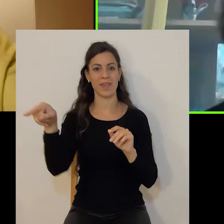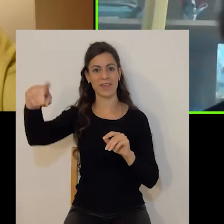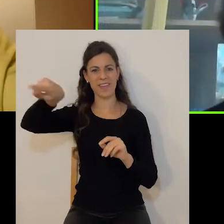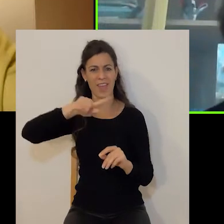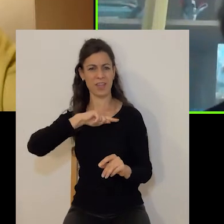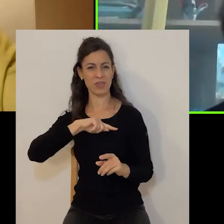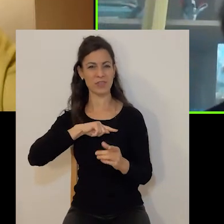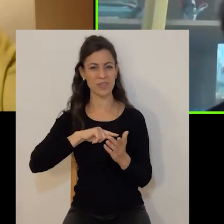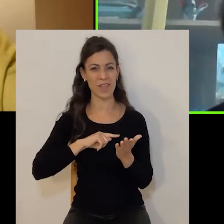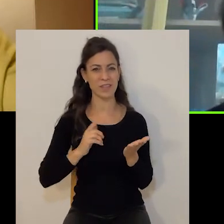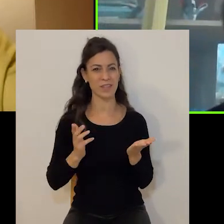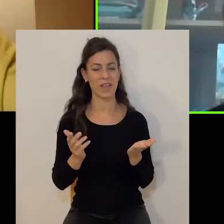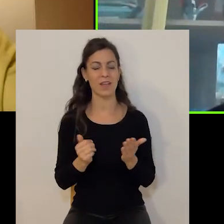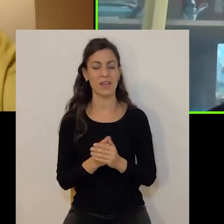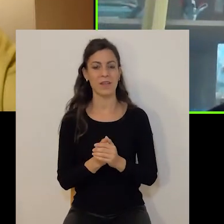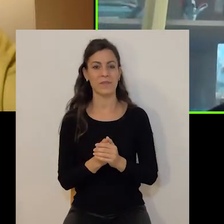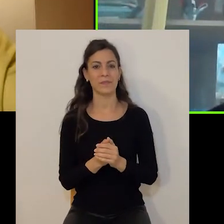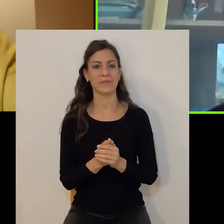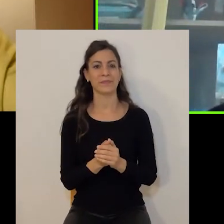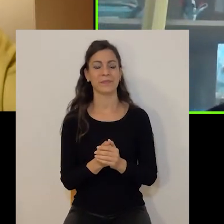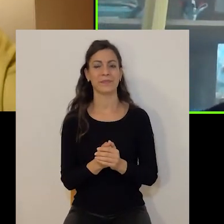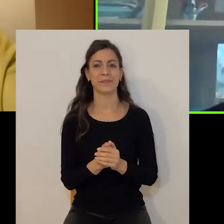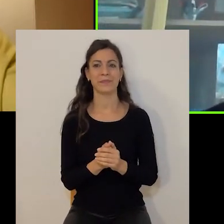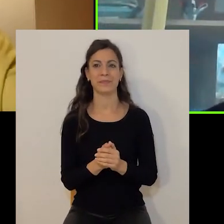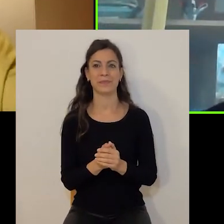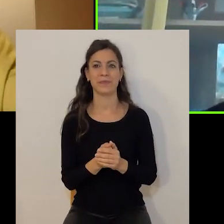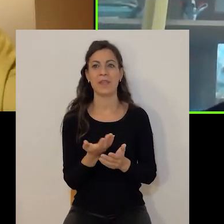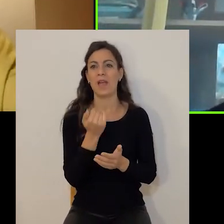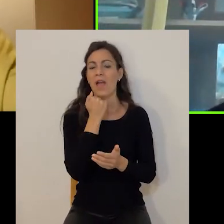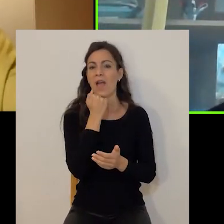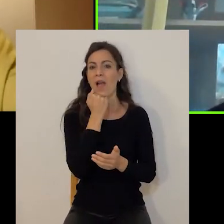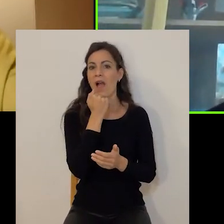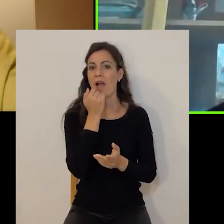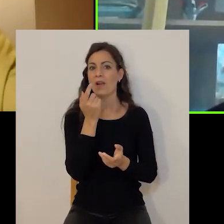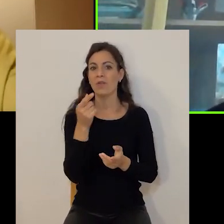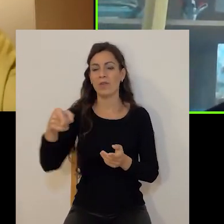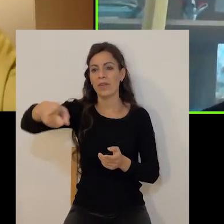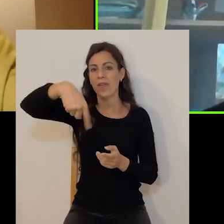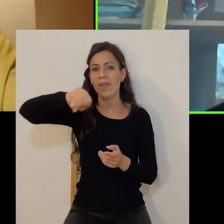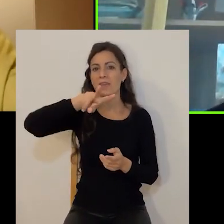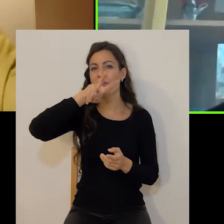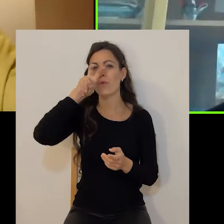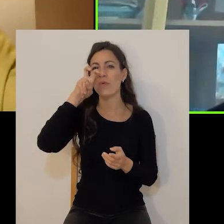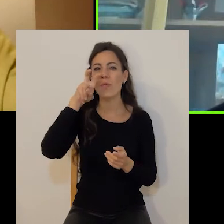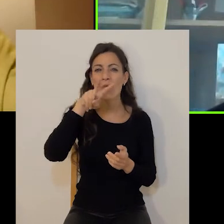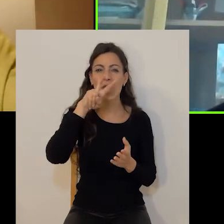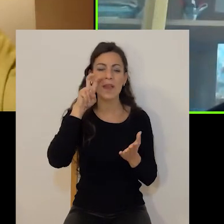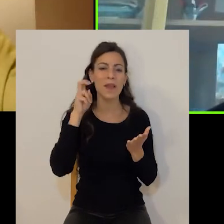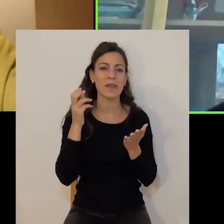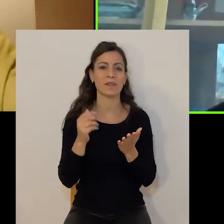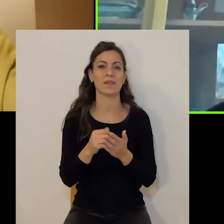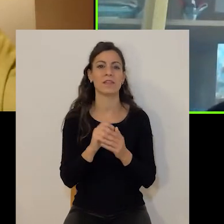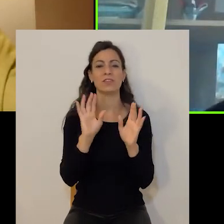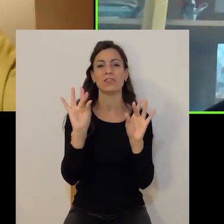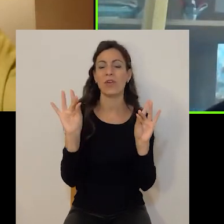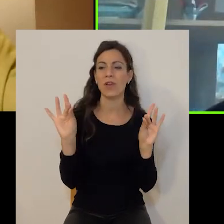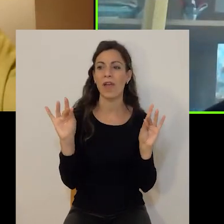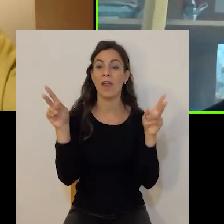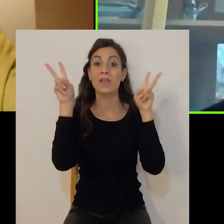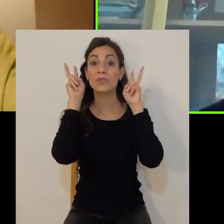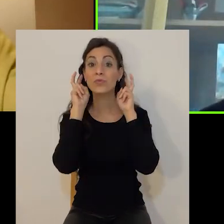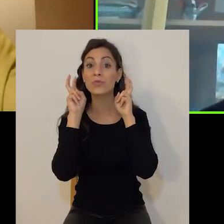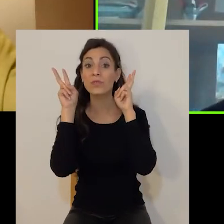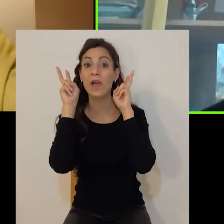sientan. ¿Por qué no les damos algo que lo huelan? Oler, tocar,